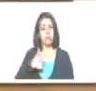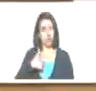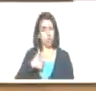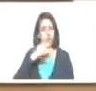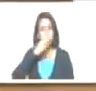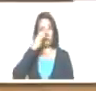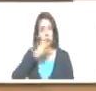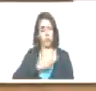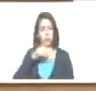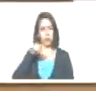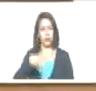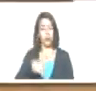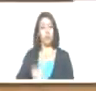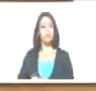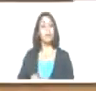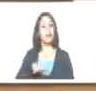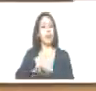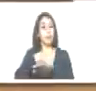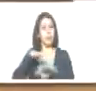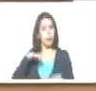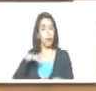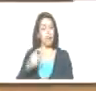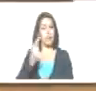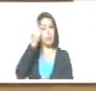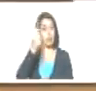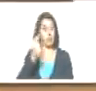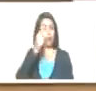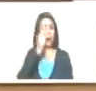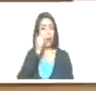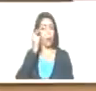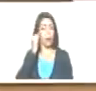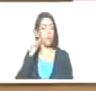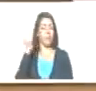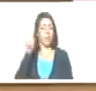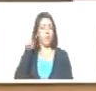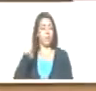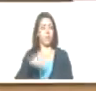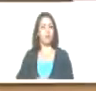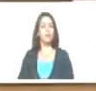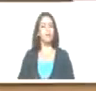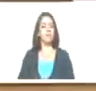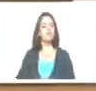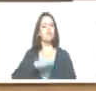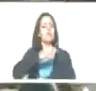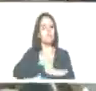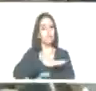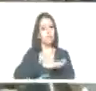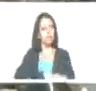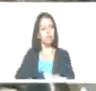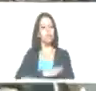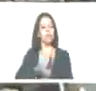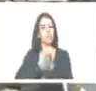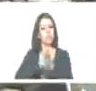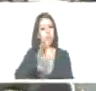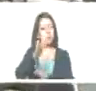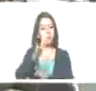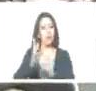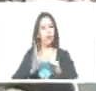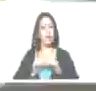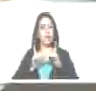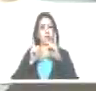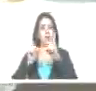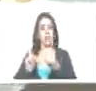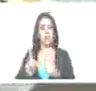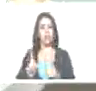que la inmensa mayoría de las diputadas y diputados de Venezuela son decentes, son probos, son